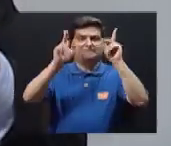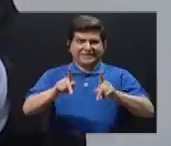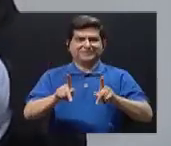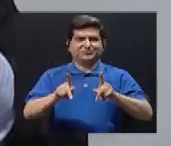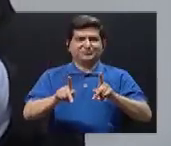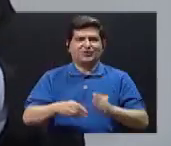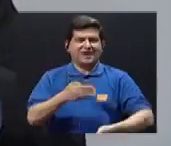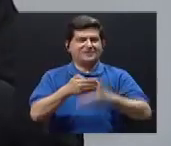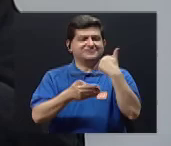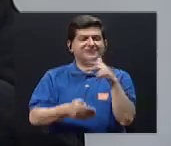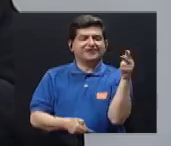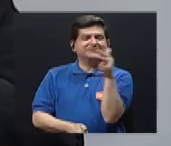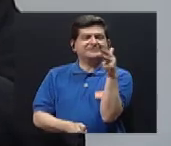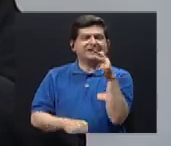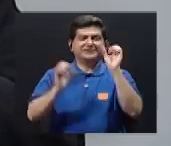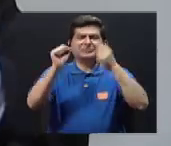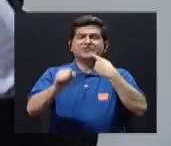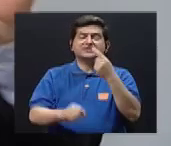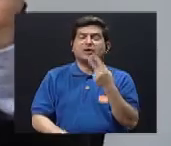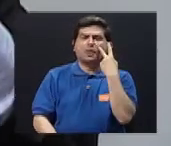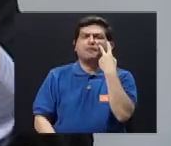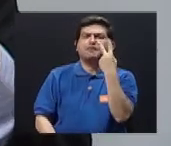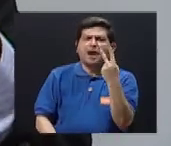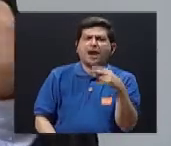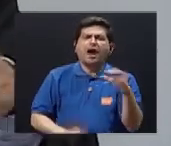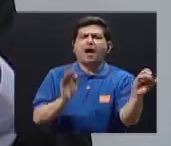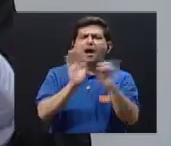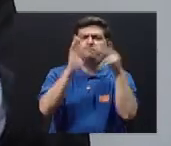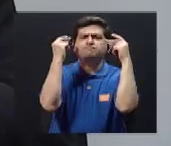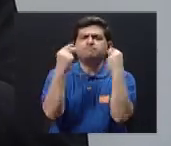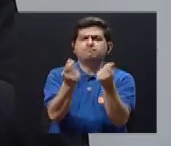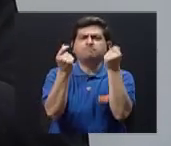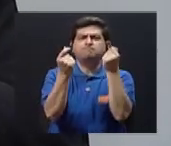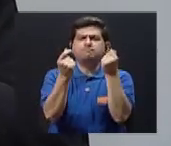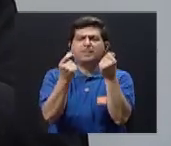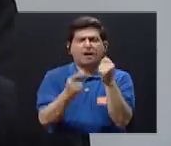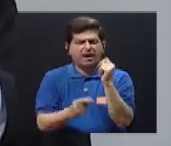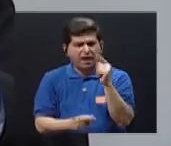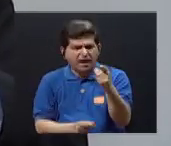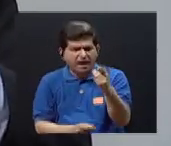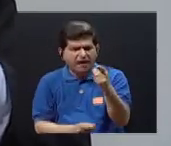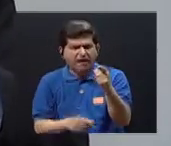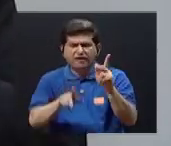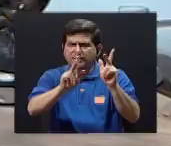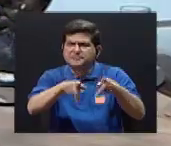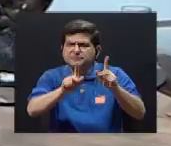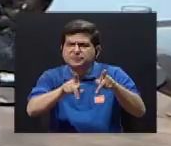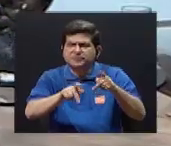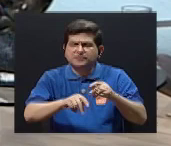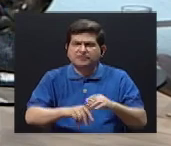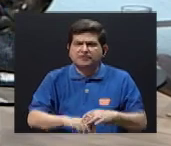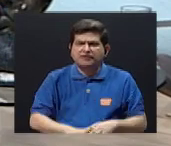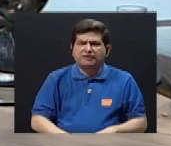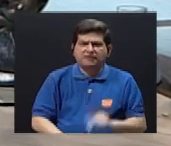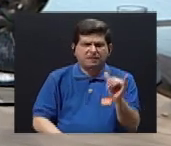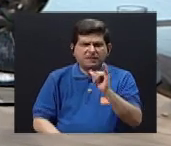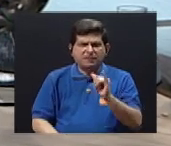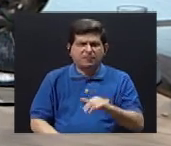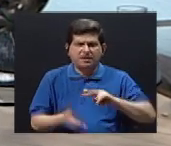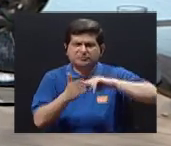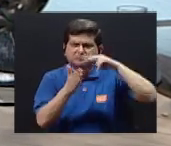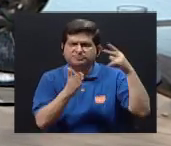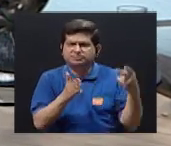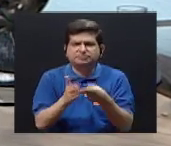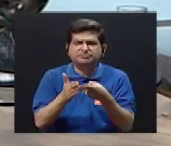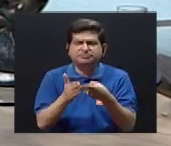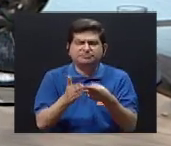gente que está detrás de la cámara pues pudiera decir, mira, identificar rápidamente caras y que eso